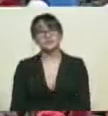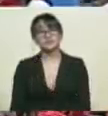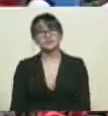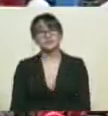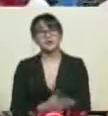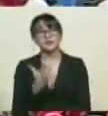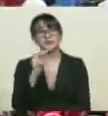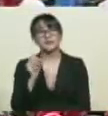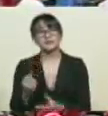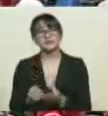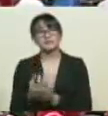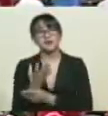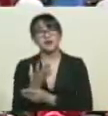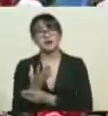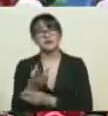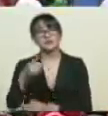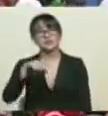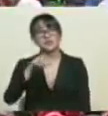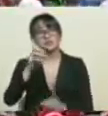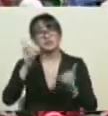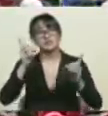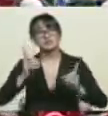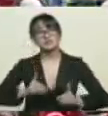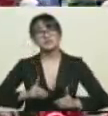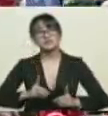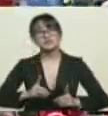El 20 de mayo ustedes tienen la decisión